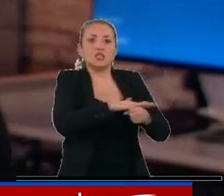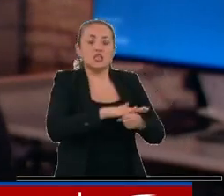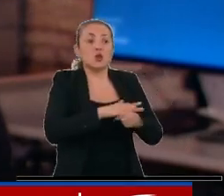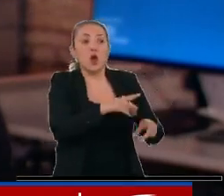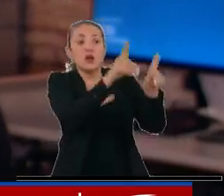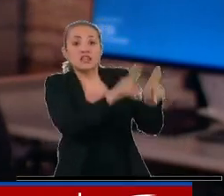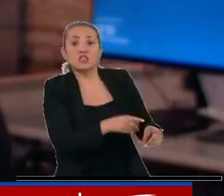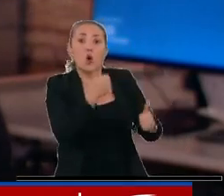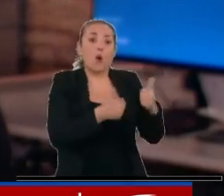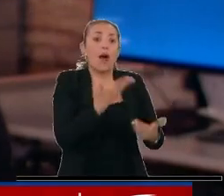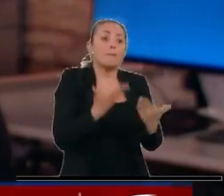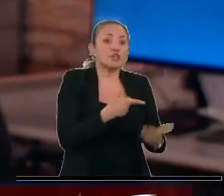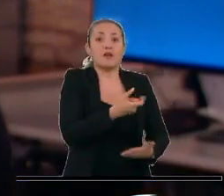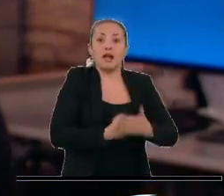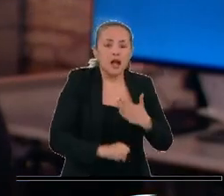comisión de un delito de aborto